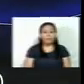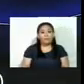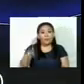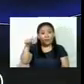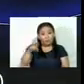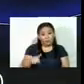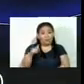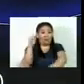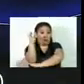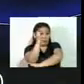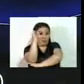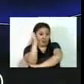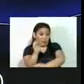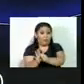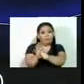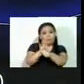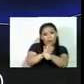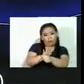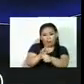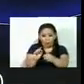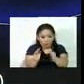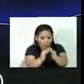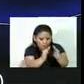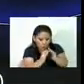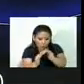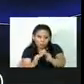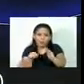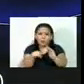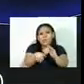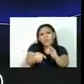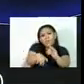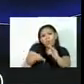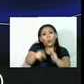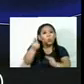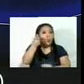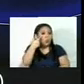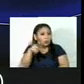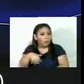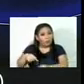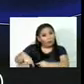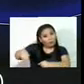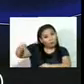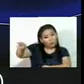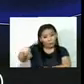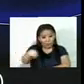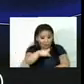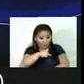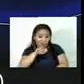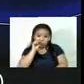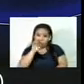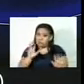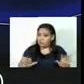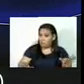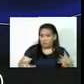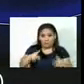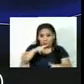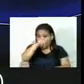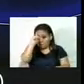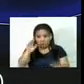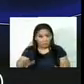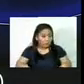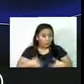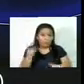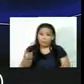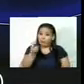Ante la emergencia por el coronavirus, decenas de habitantes de una zona rural de Apopa aseguran que se han quedado sin empleo y alimento.